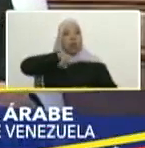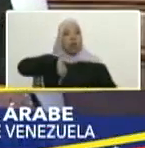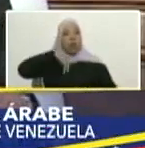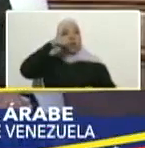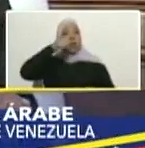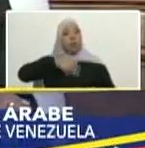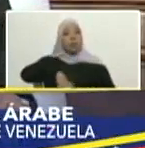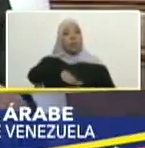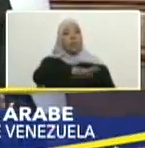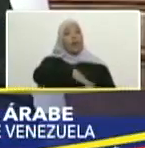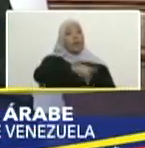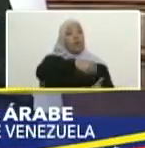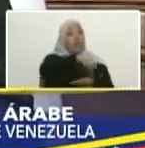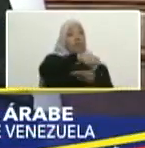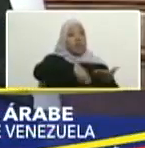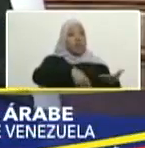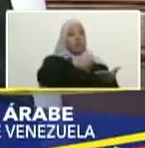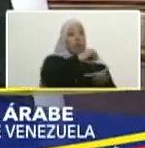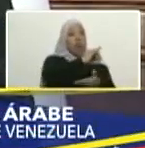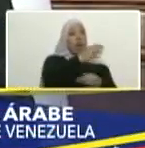Hemos firmado